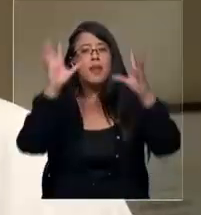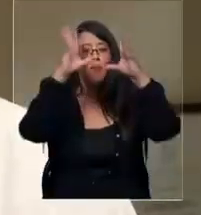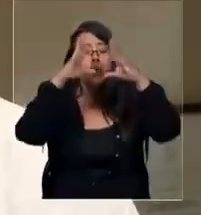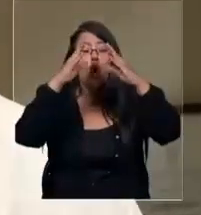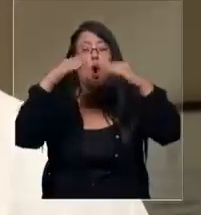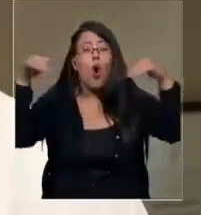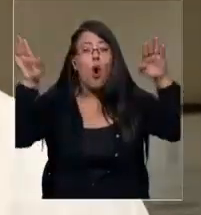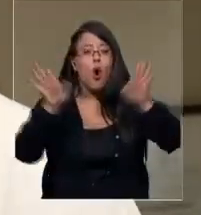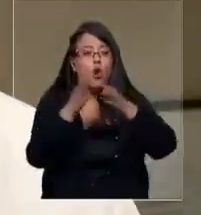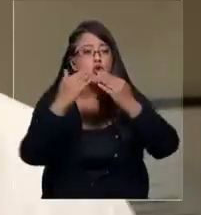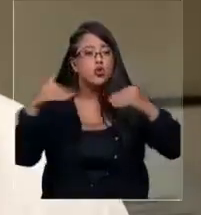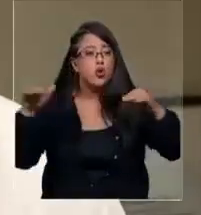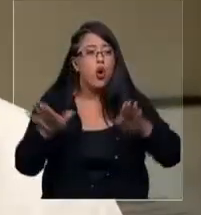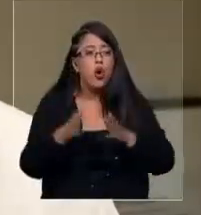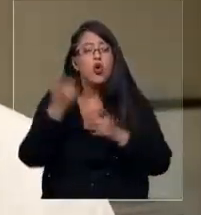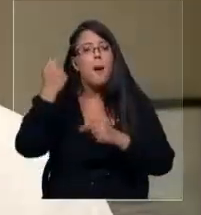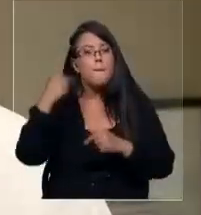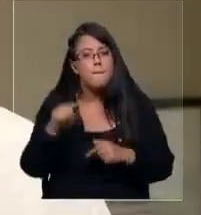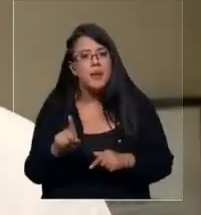Podríamos tener el prototipo